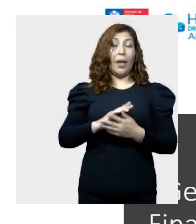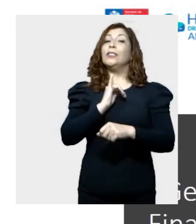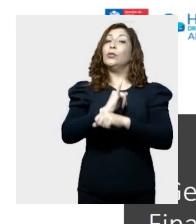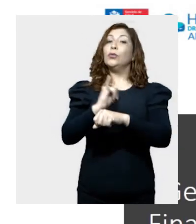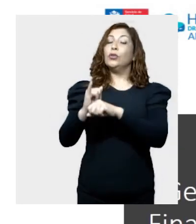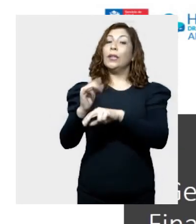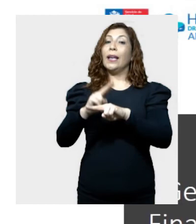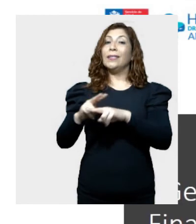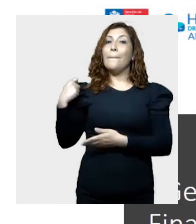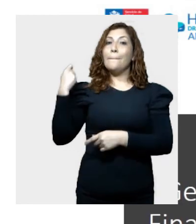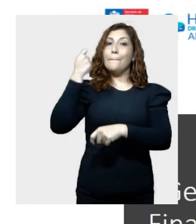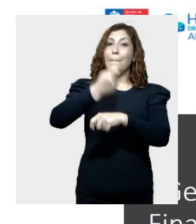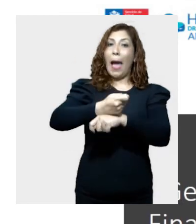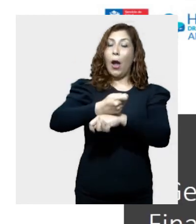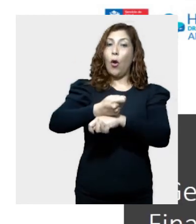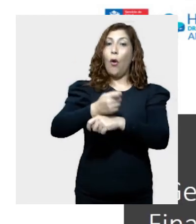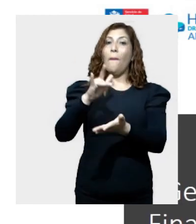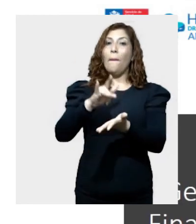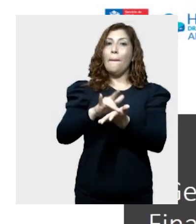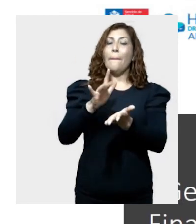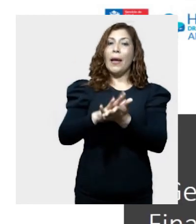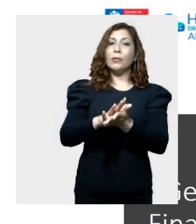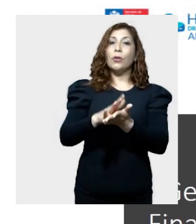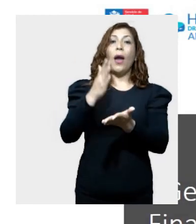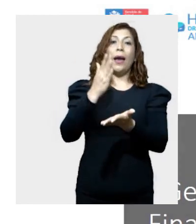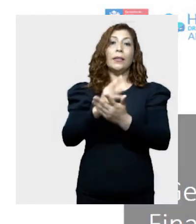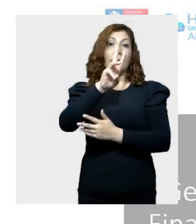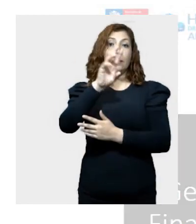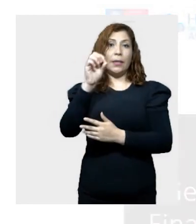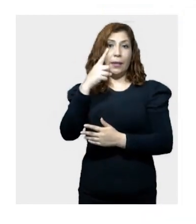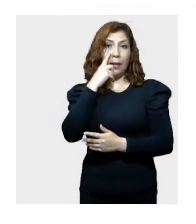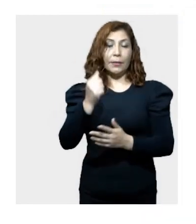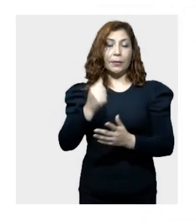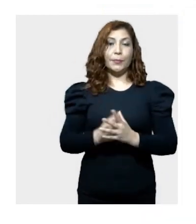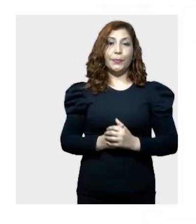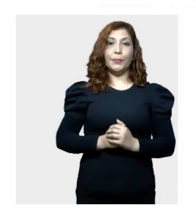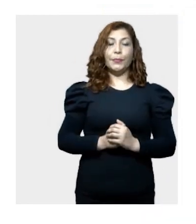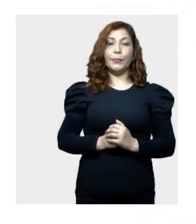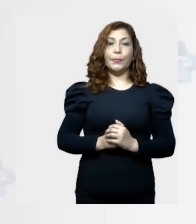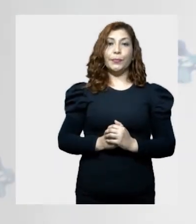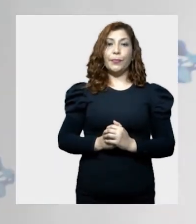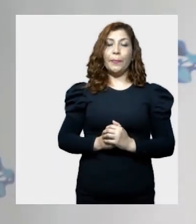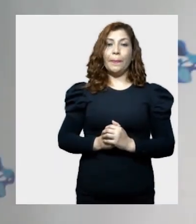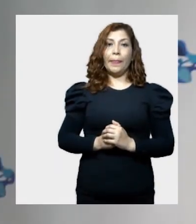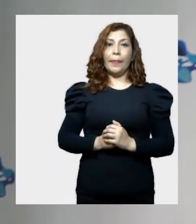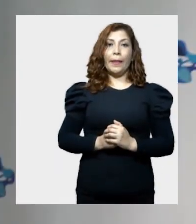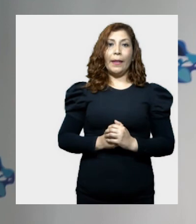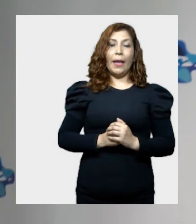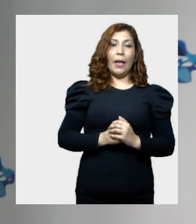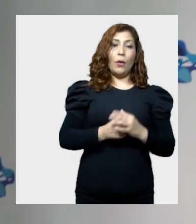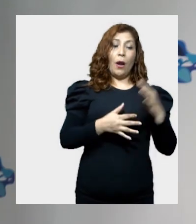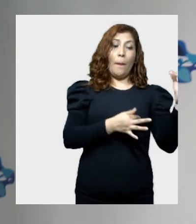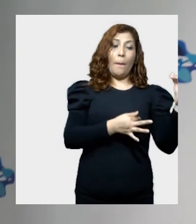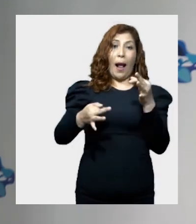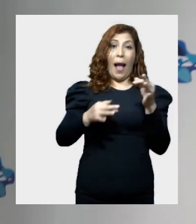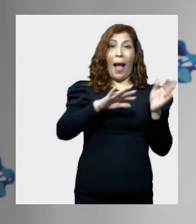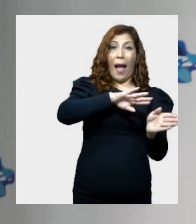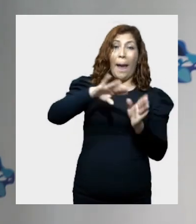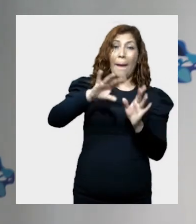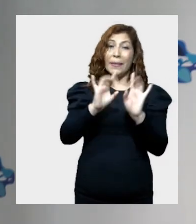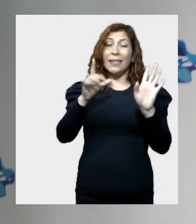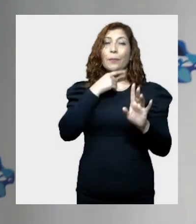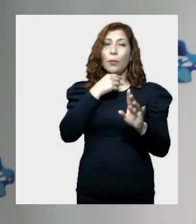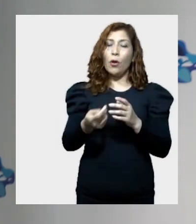realiza dichos pagos en plazos no superiores a 30 días. En un apartado especial quisiéramos destacar los